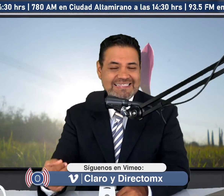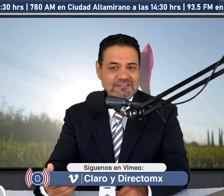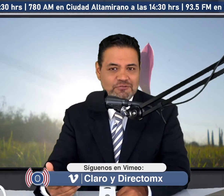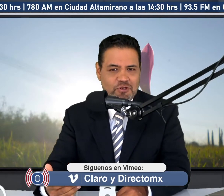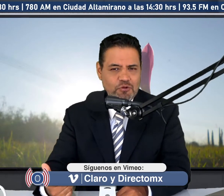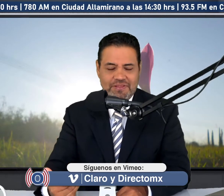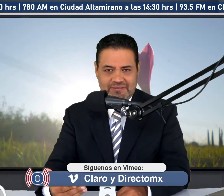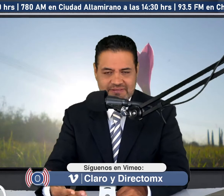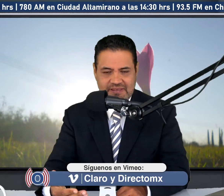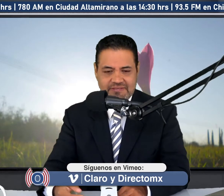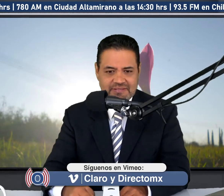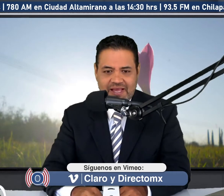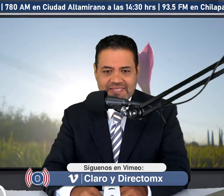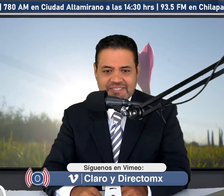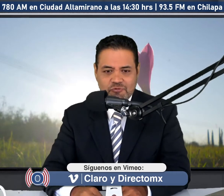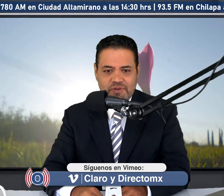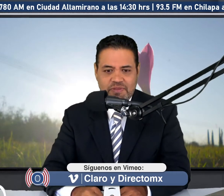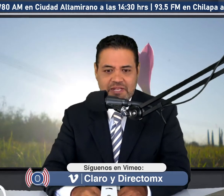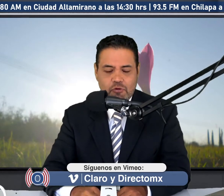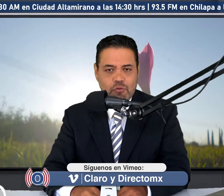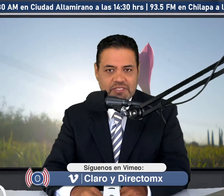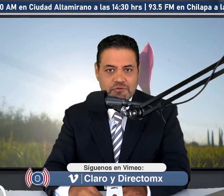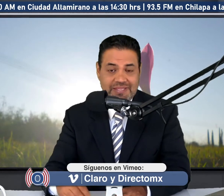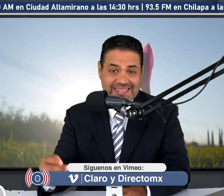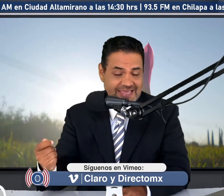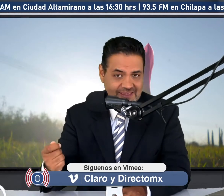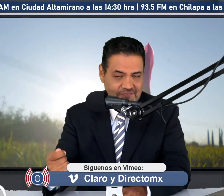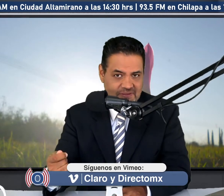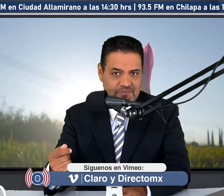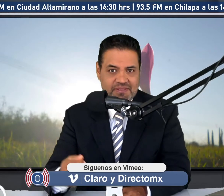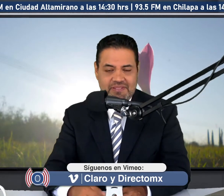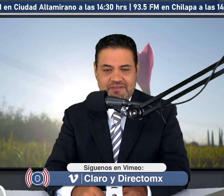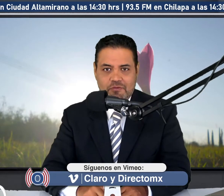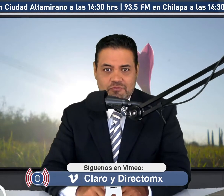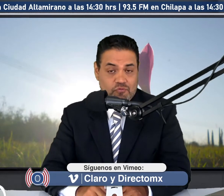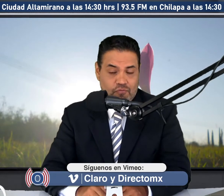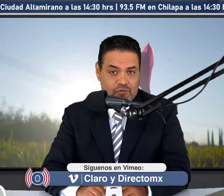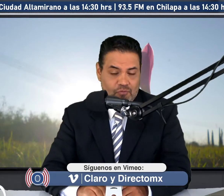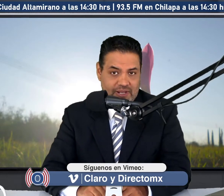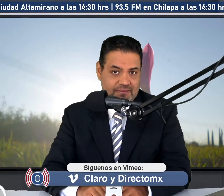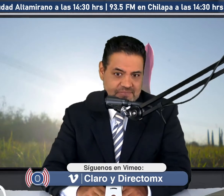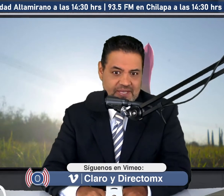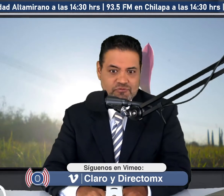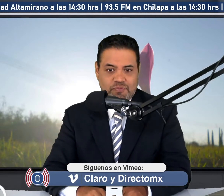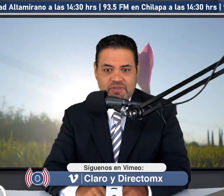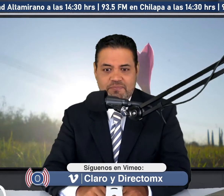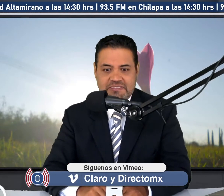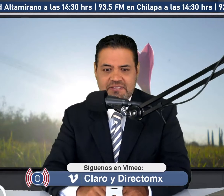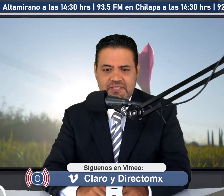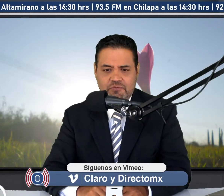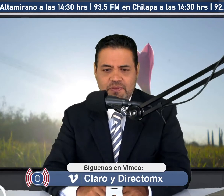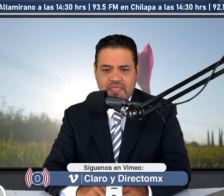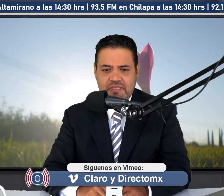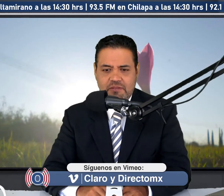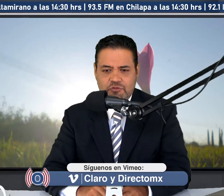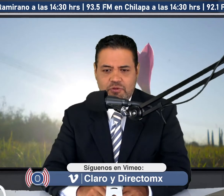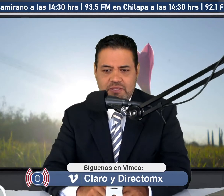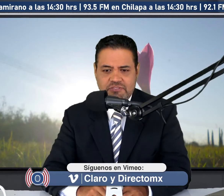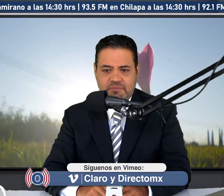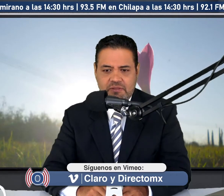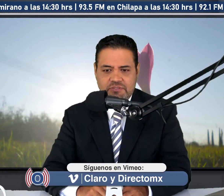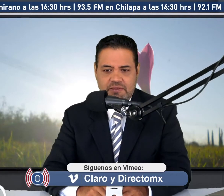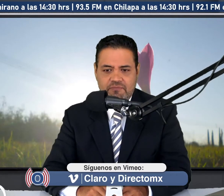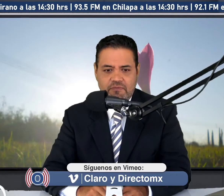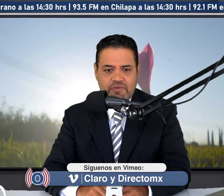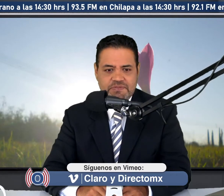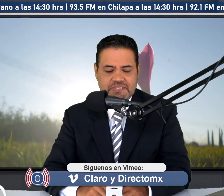mil 796 hace su primera inoculación inyecta finalmente con su fórmula a su primer paciente un pequeñín de 8 años